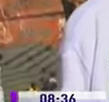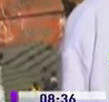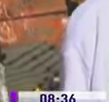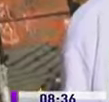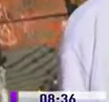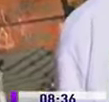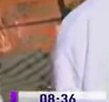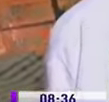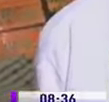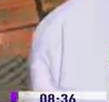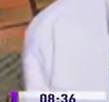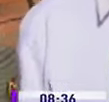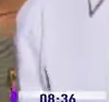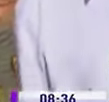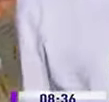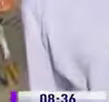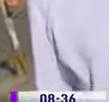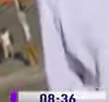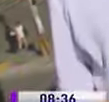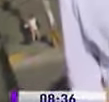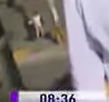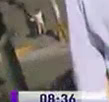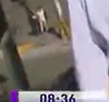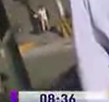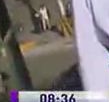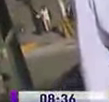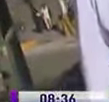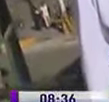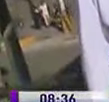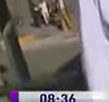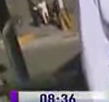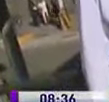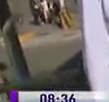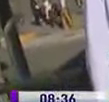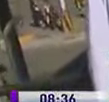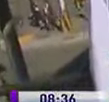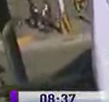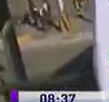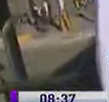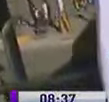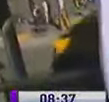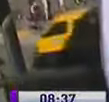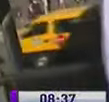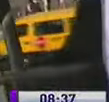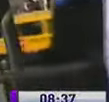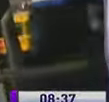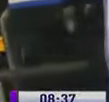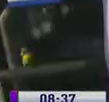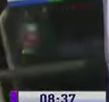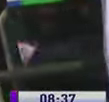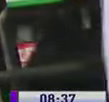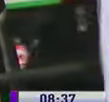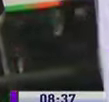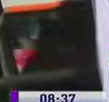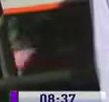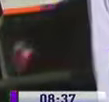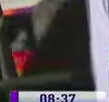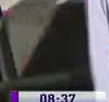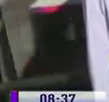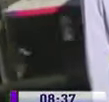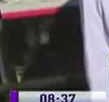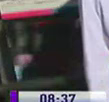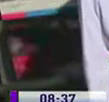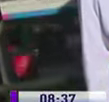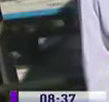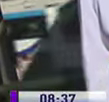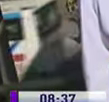dan en la vida y en la plaza del coso porque ha crecido anciano se aguanta un poquito pues